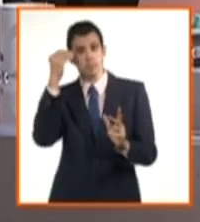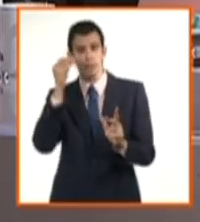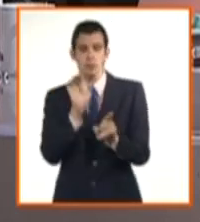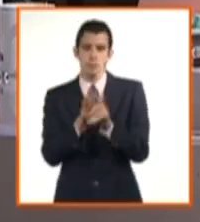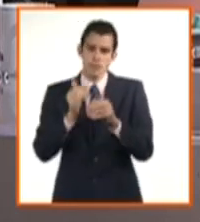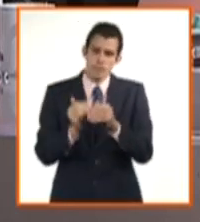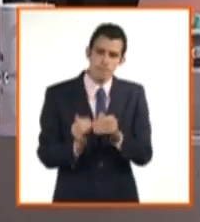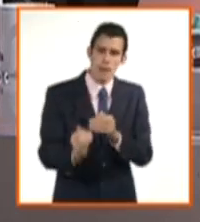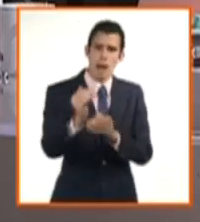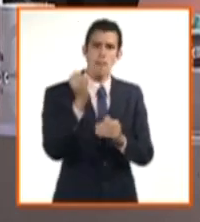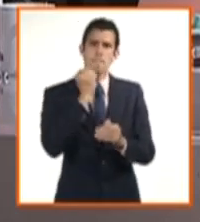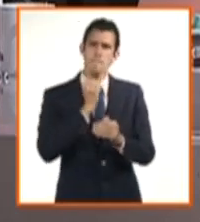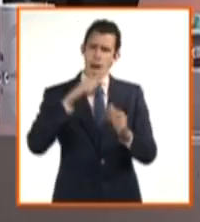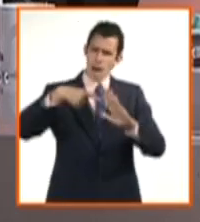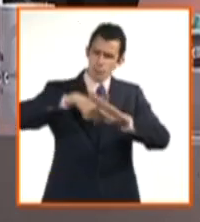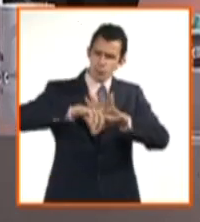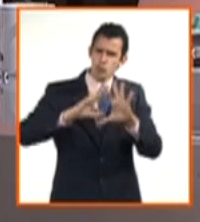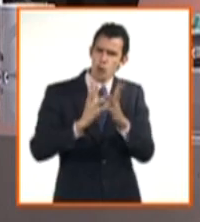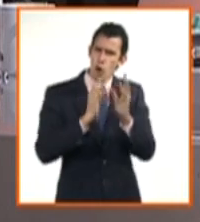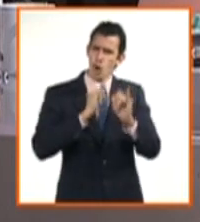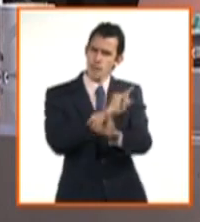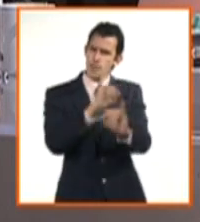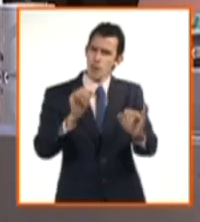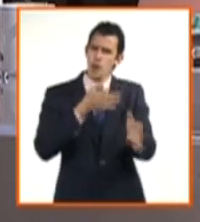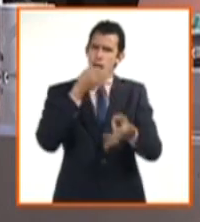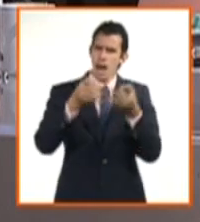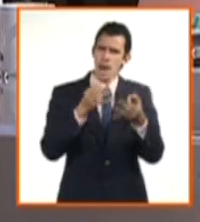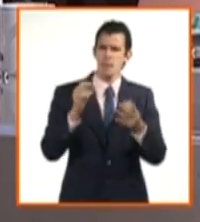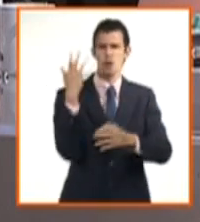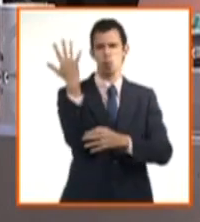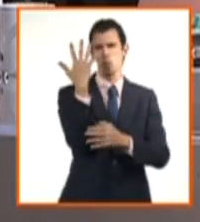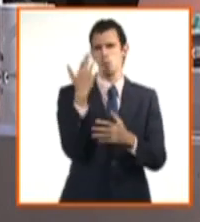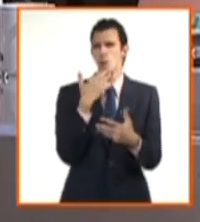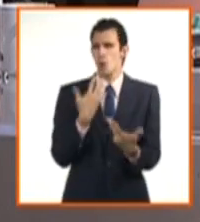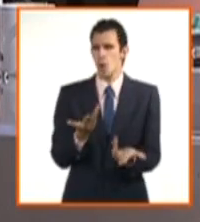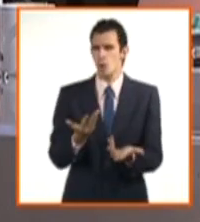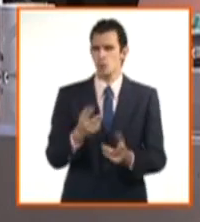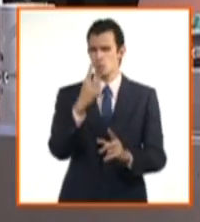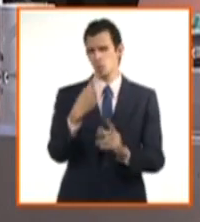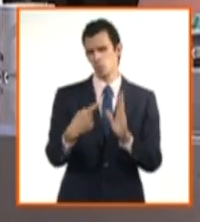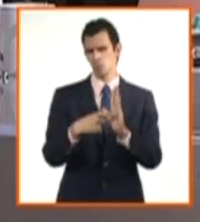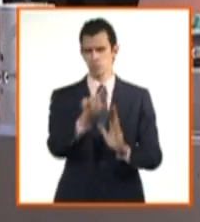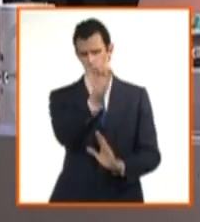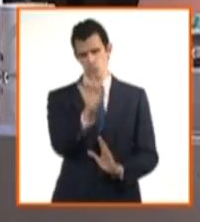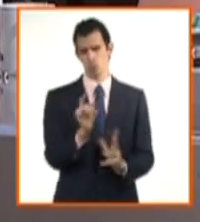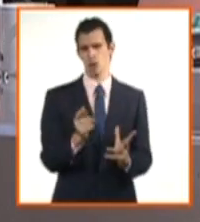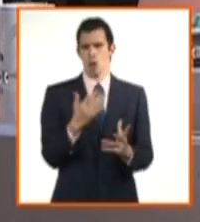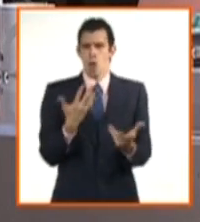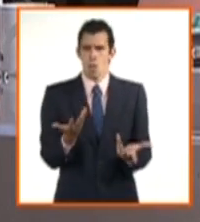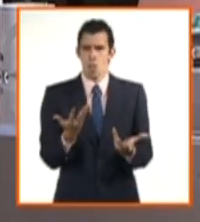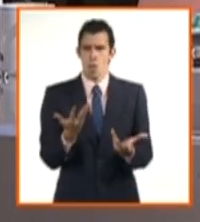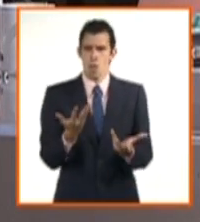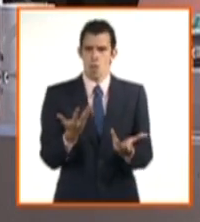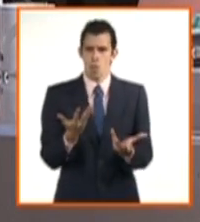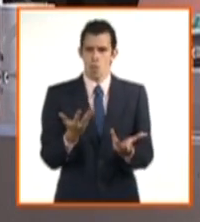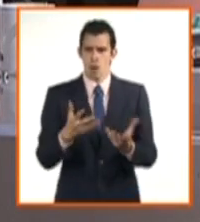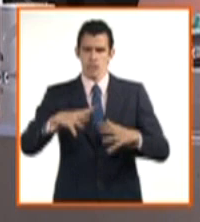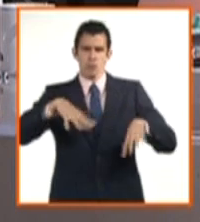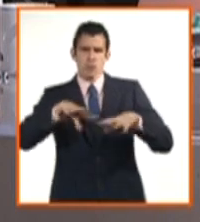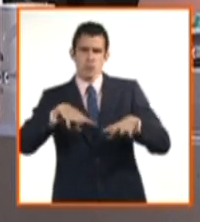como se ha manifestado el enfrentamiento a esta situación en el país qué impacto ha tenido que se conocen